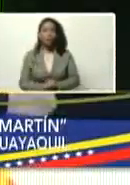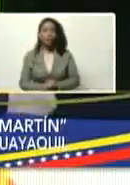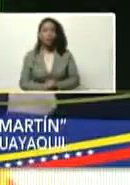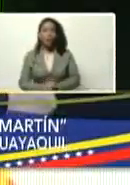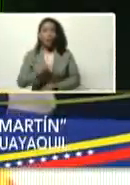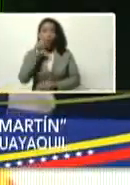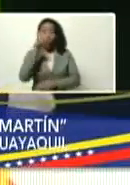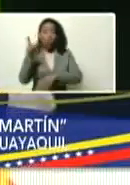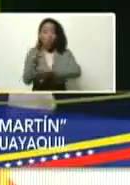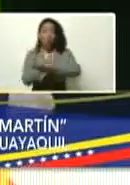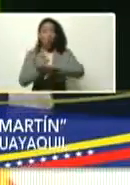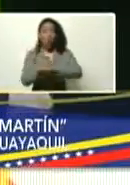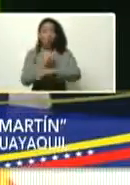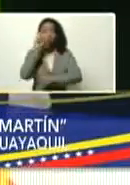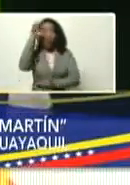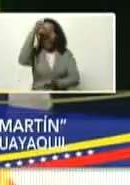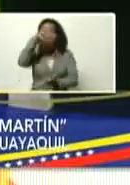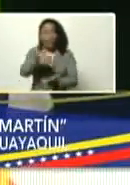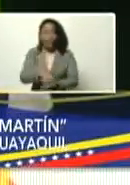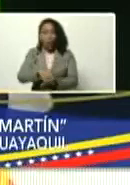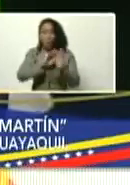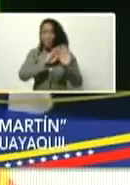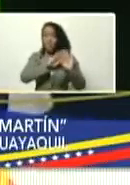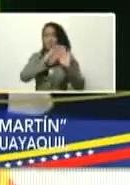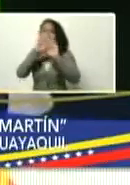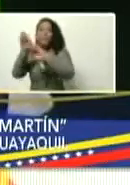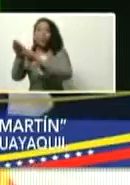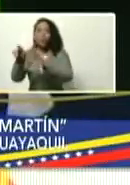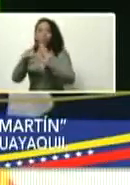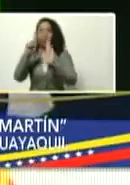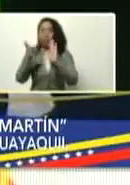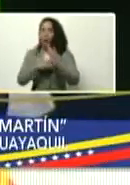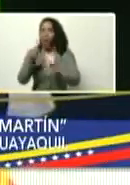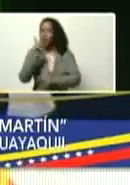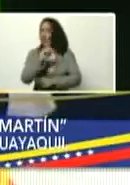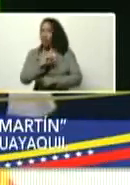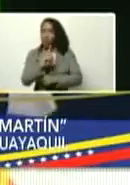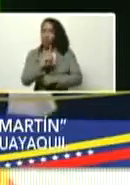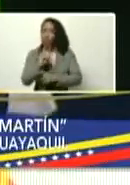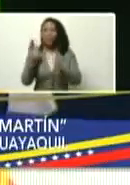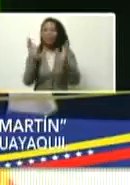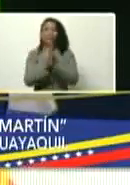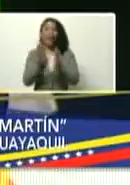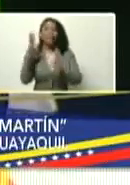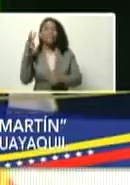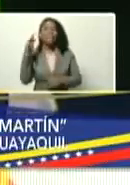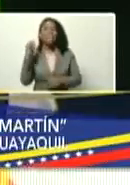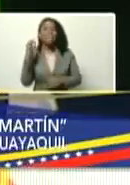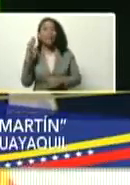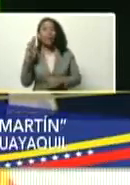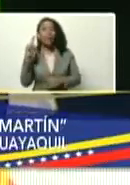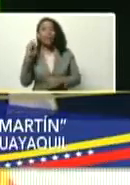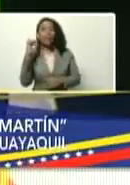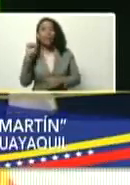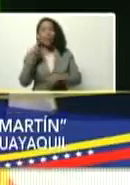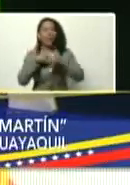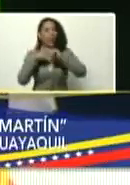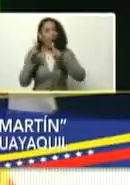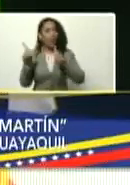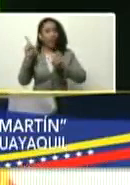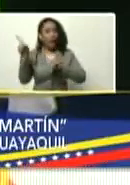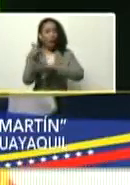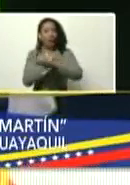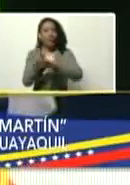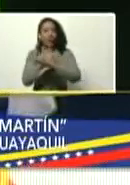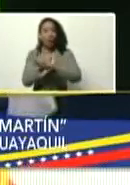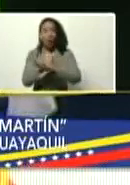un gobierno, un Estado que lo apoyaba. No era el caso de San Martín. A San Martín el gobierno del Río de la